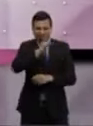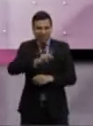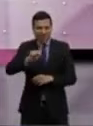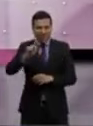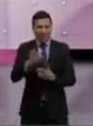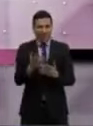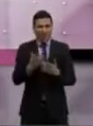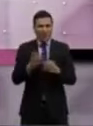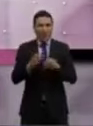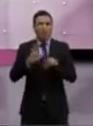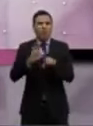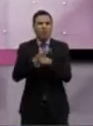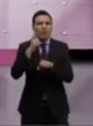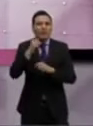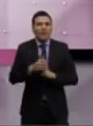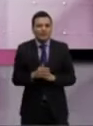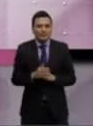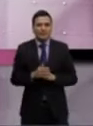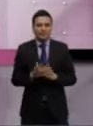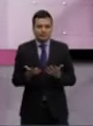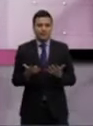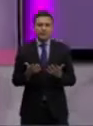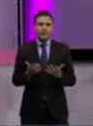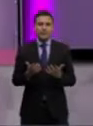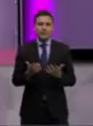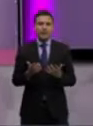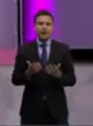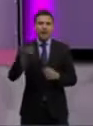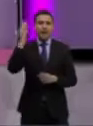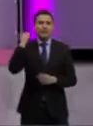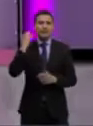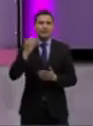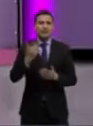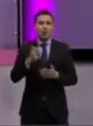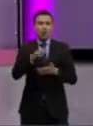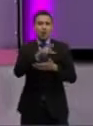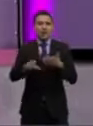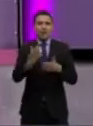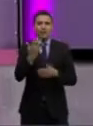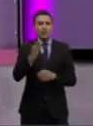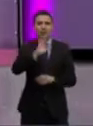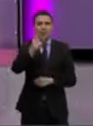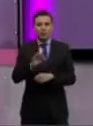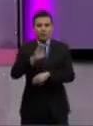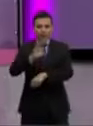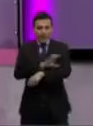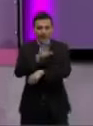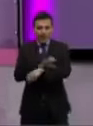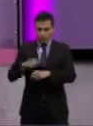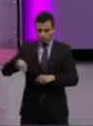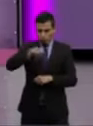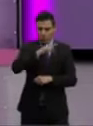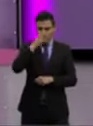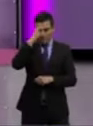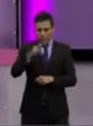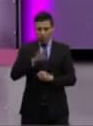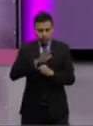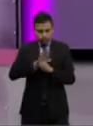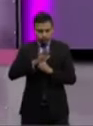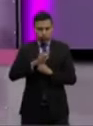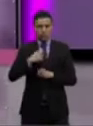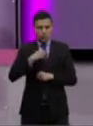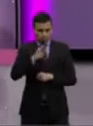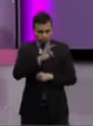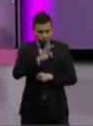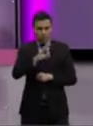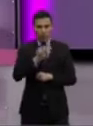por qué? Porque estábamos, y todavía lo estamos haciendo, comprando el 50% de energía cuando tenemos la capacidad para obtenerla. Entonces, por